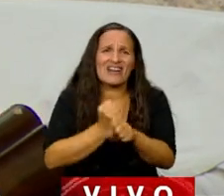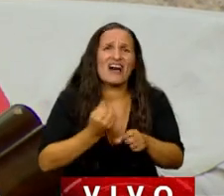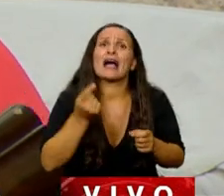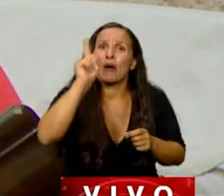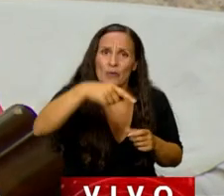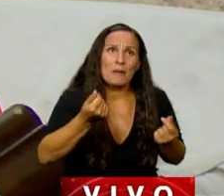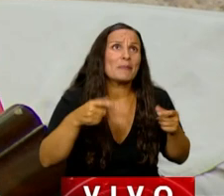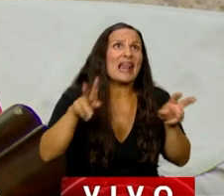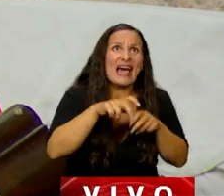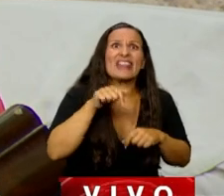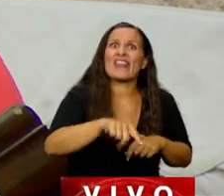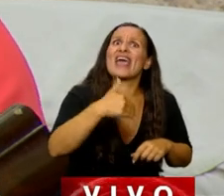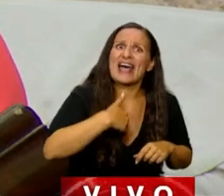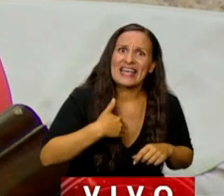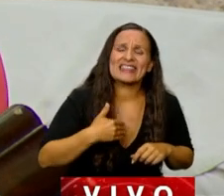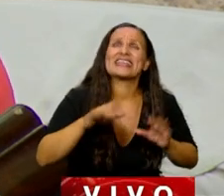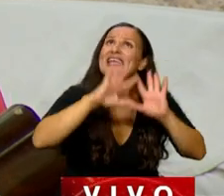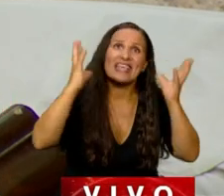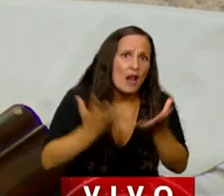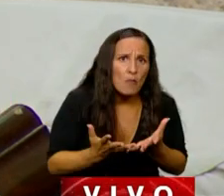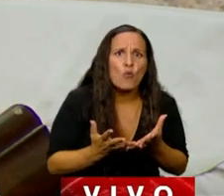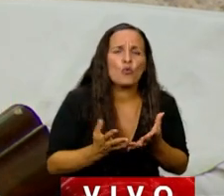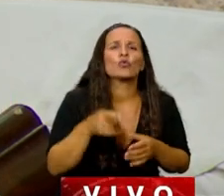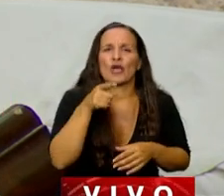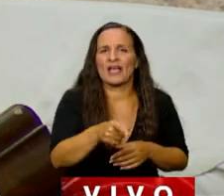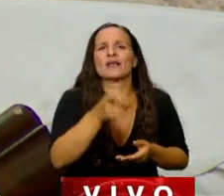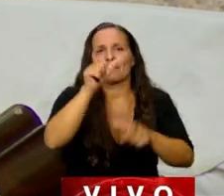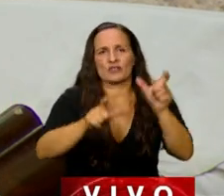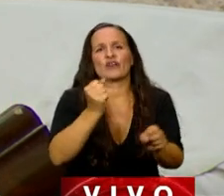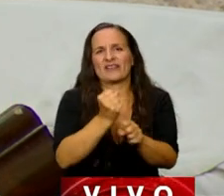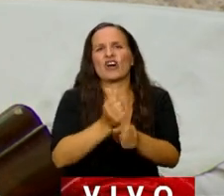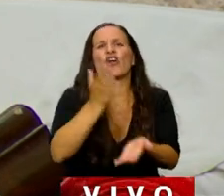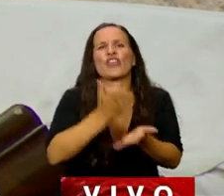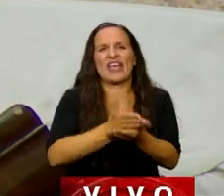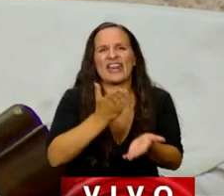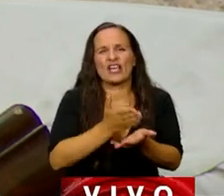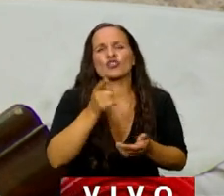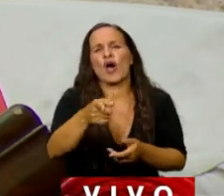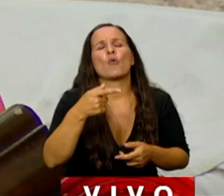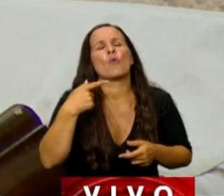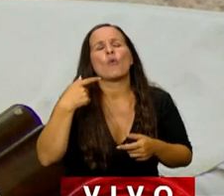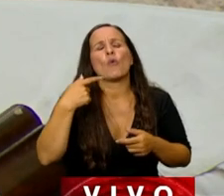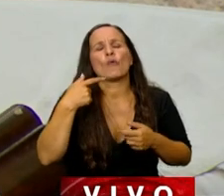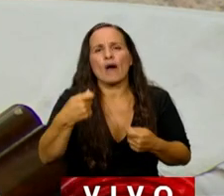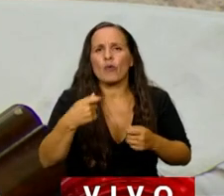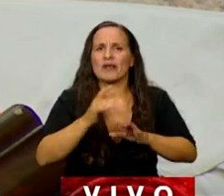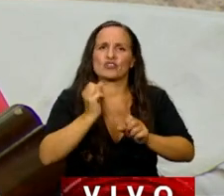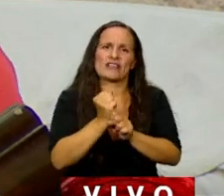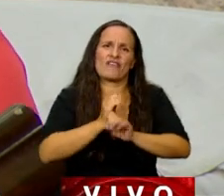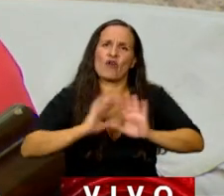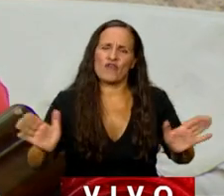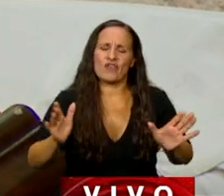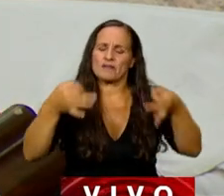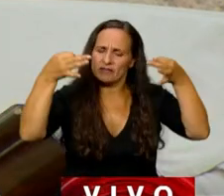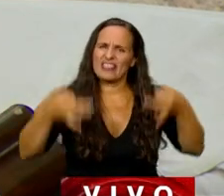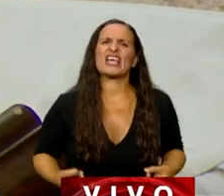en este país y en todo el mundo, son los que tienen el derecho a un retiro digno y como corresponde. En eso